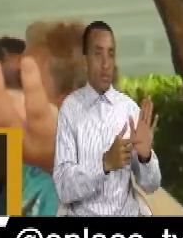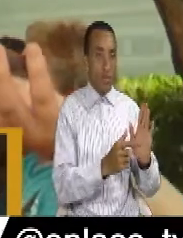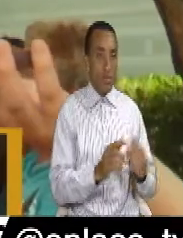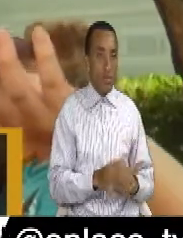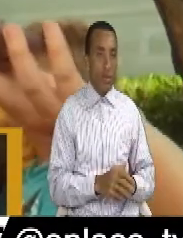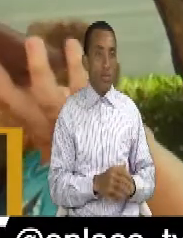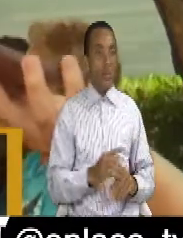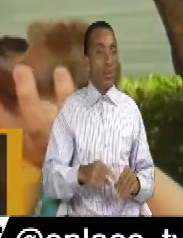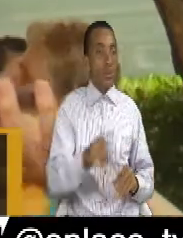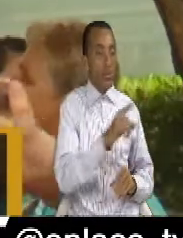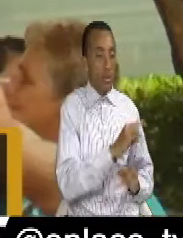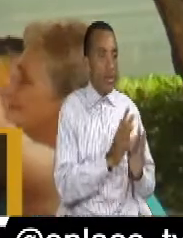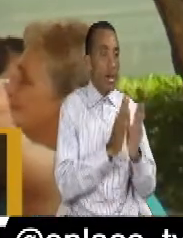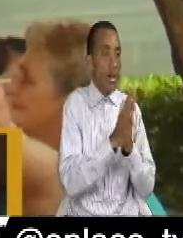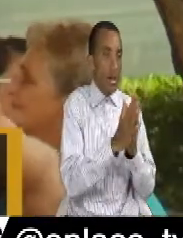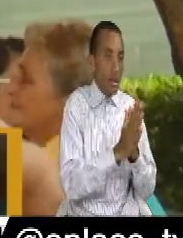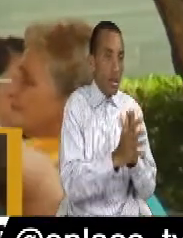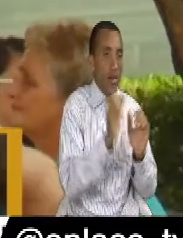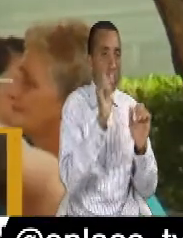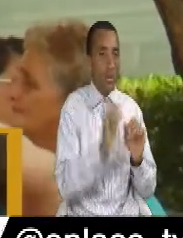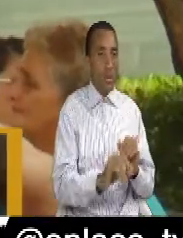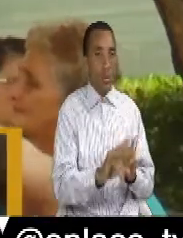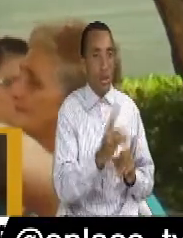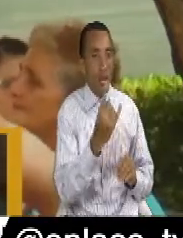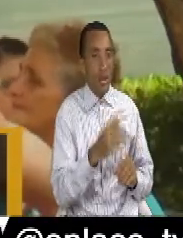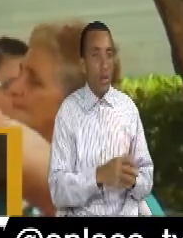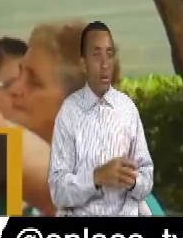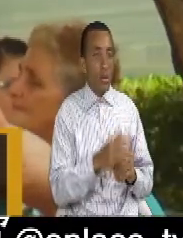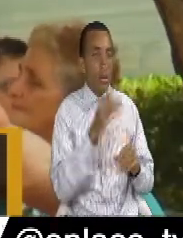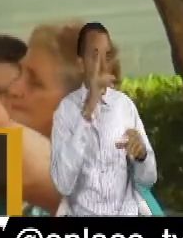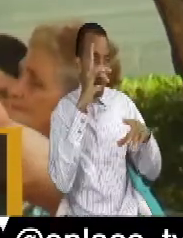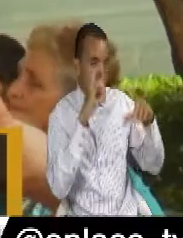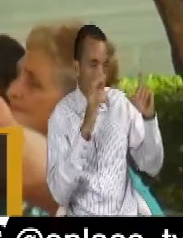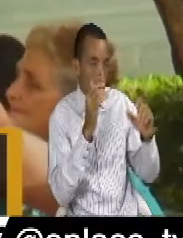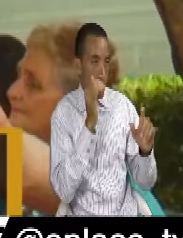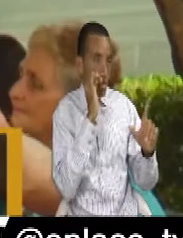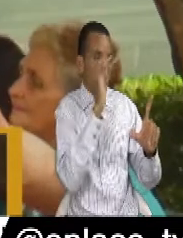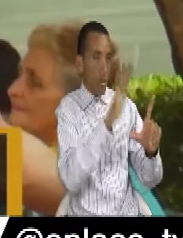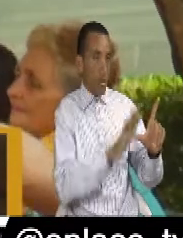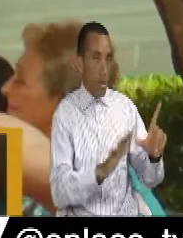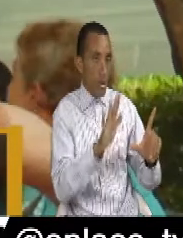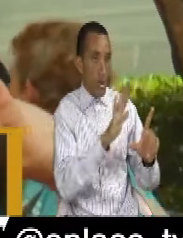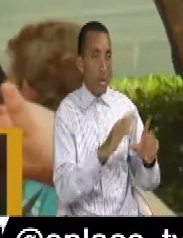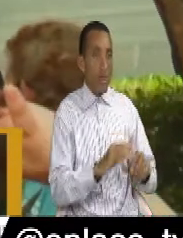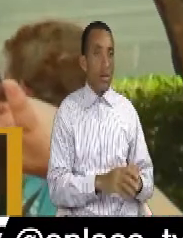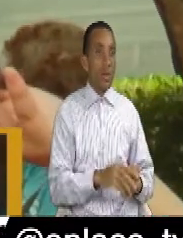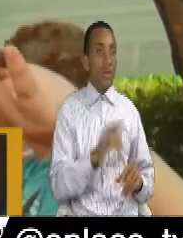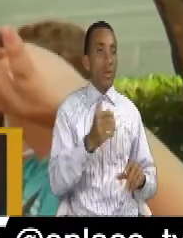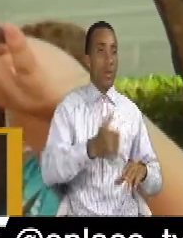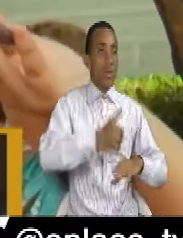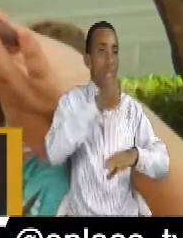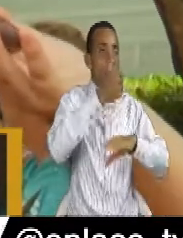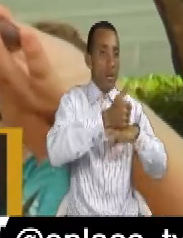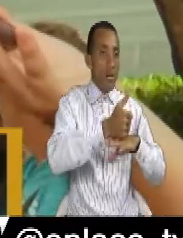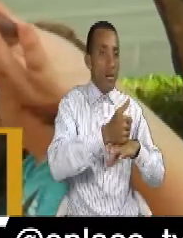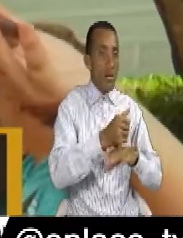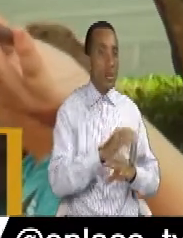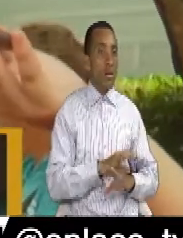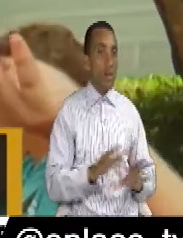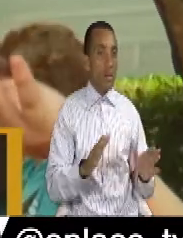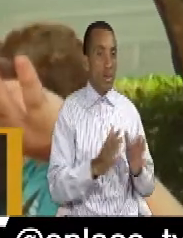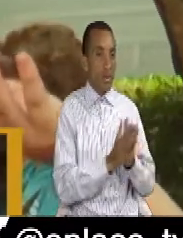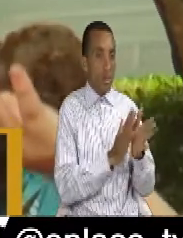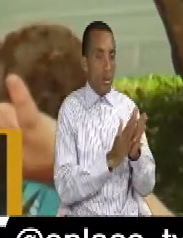estas declaraciones, en estos momentos me están haciendo tomas y me están haciendo videos desde allá, desde la sala, desde el comandante de guardia y